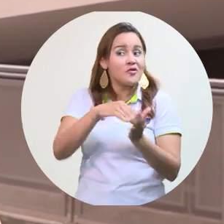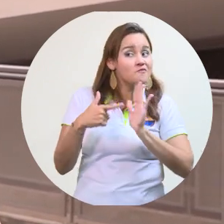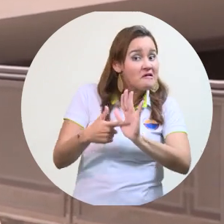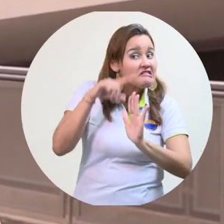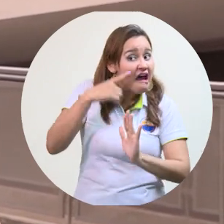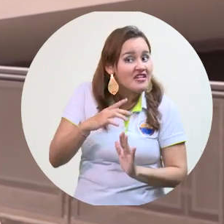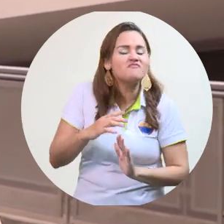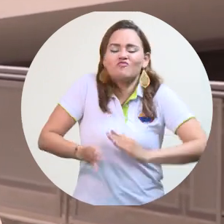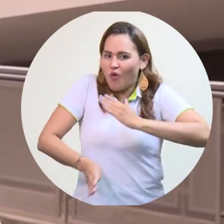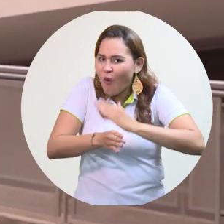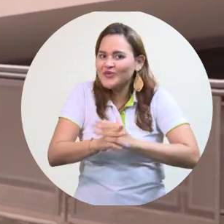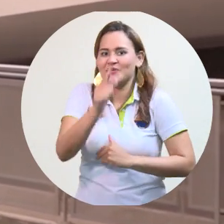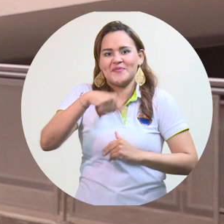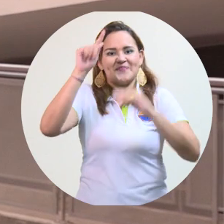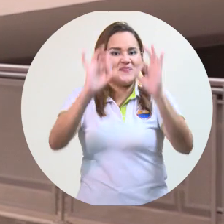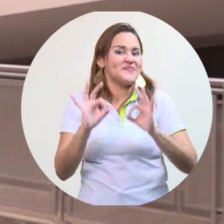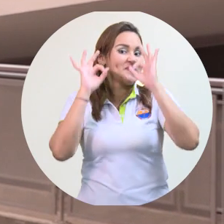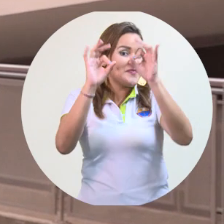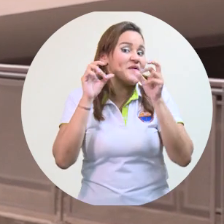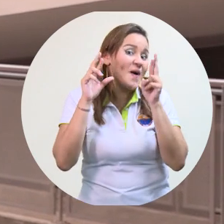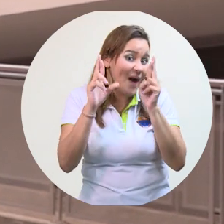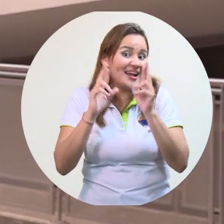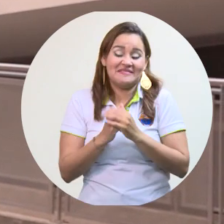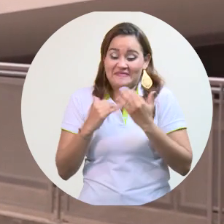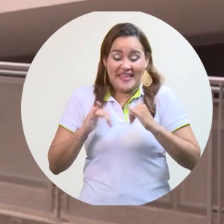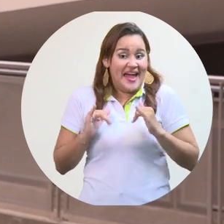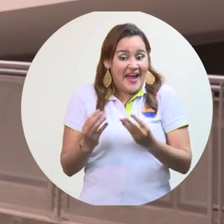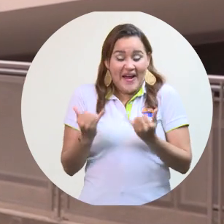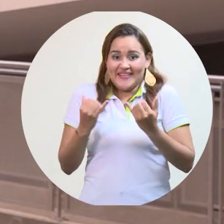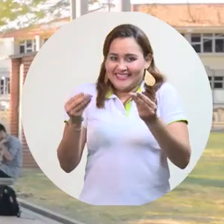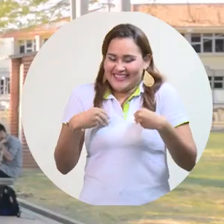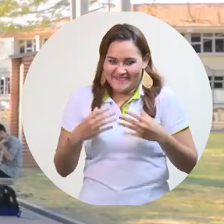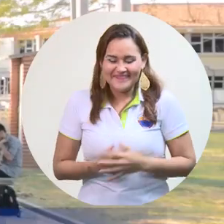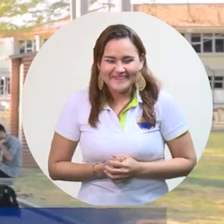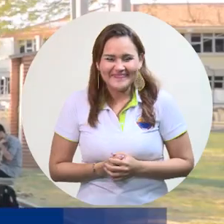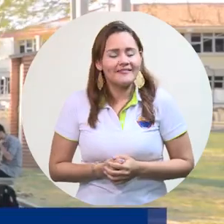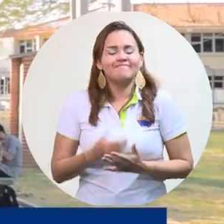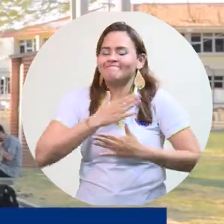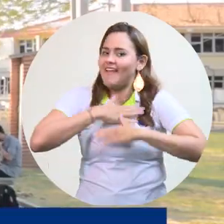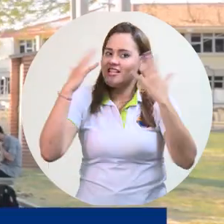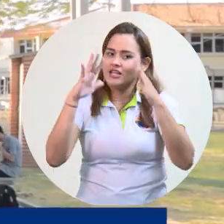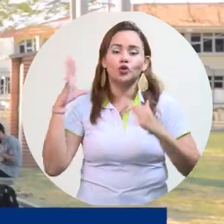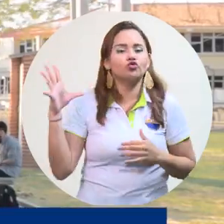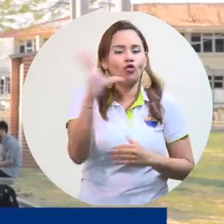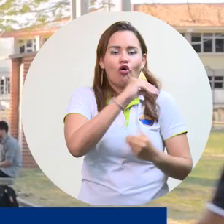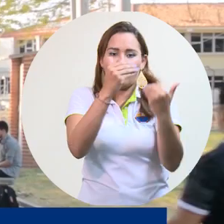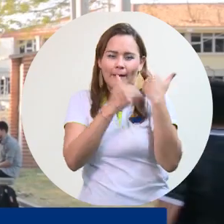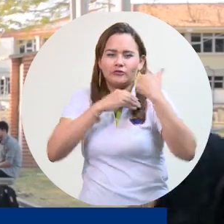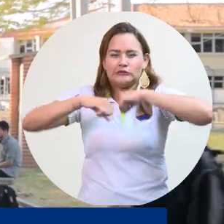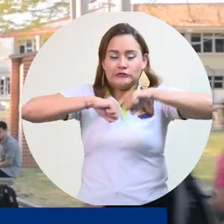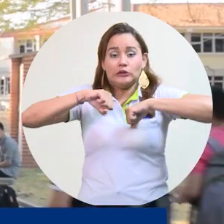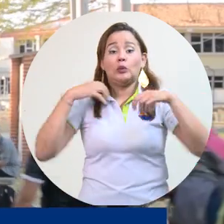4 años para poder ratificar esa condición de calidad que hoy ha sido otorgada a nuestro programa. Felicito a los actores que fueron